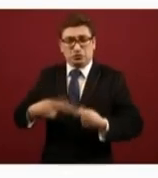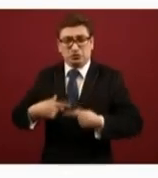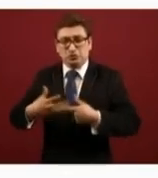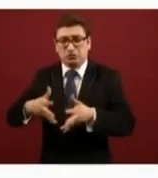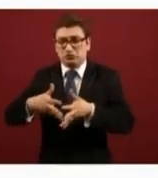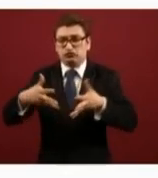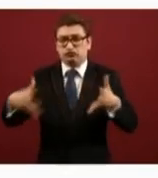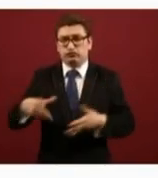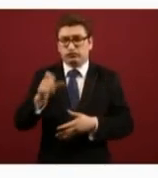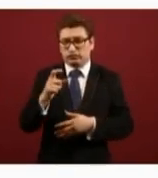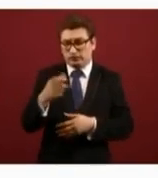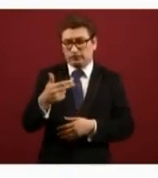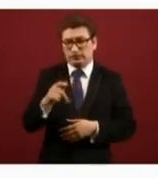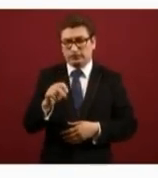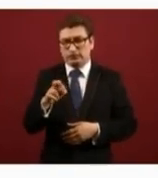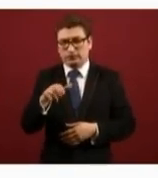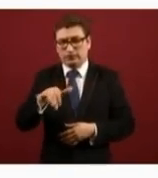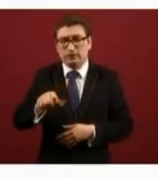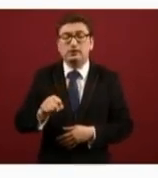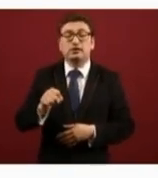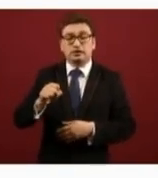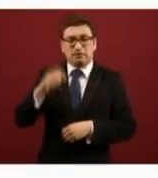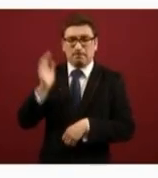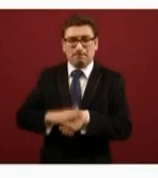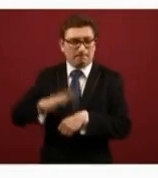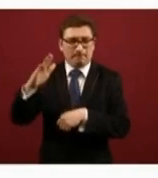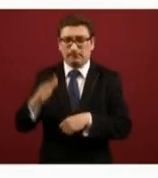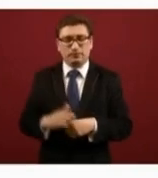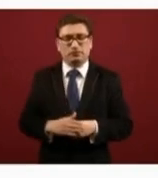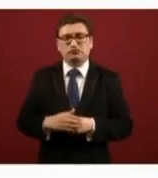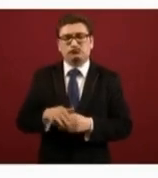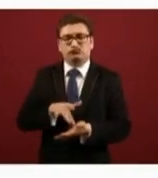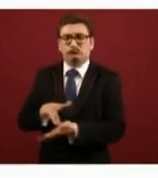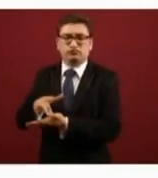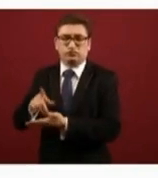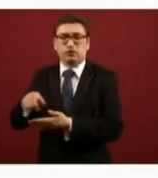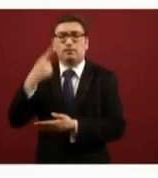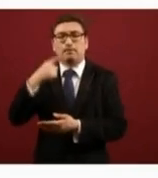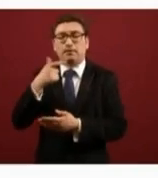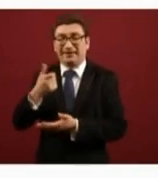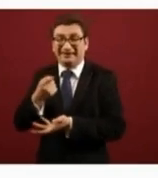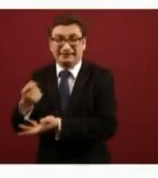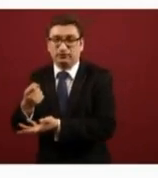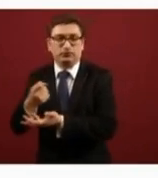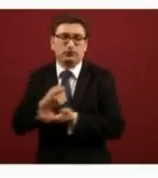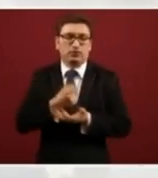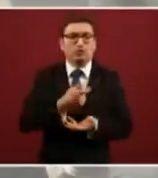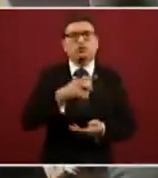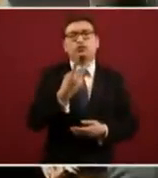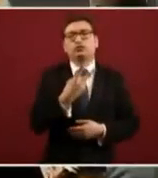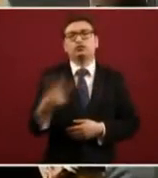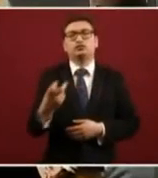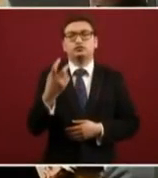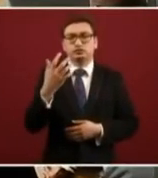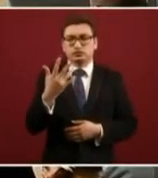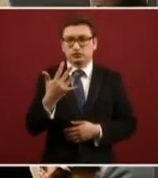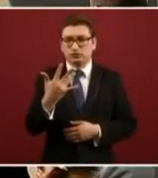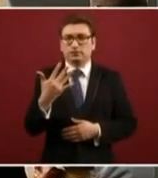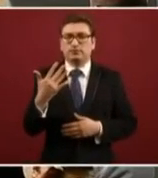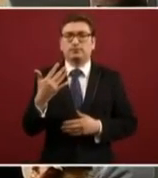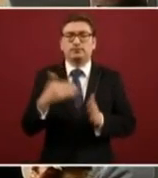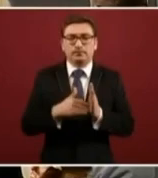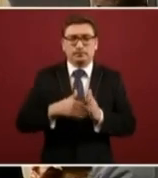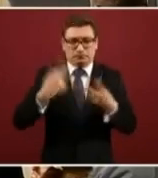de más de 20 hectáreas para canalizar apoyos en favor de 250 mil